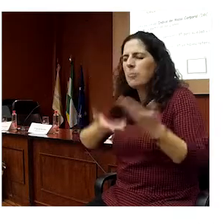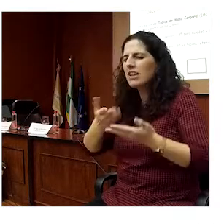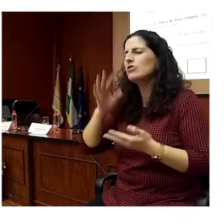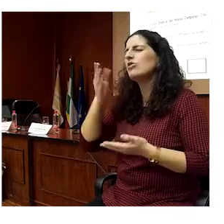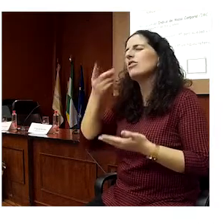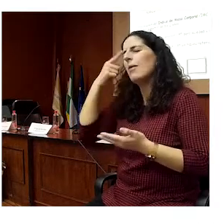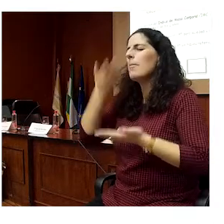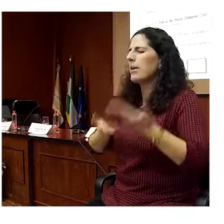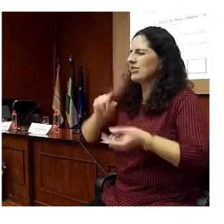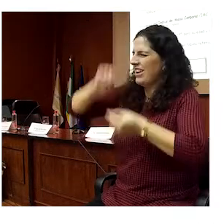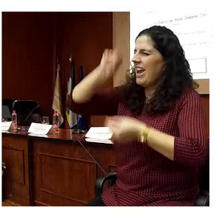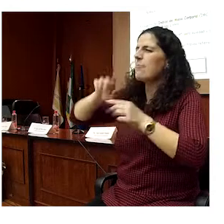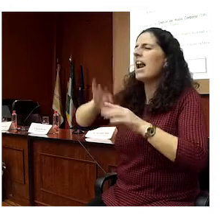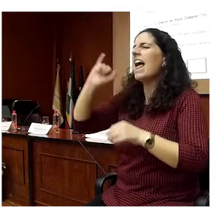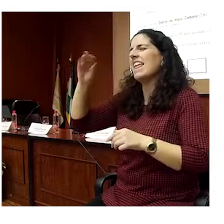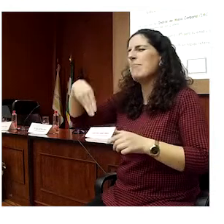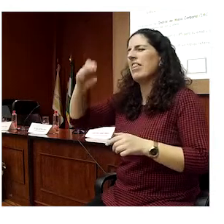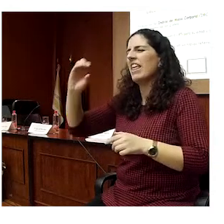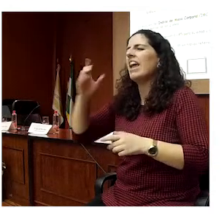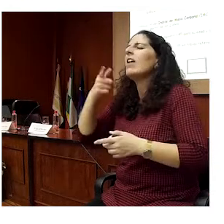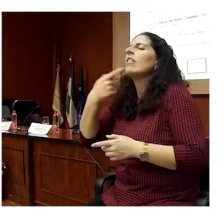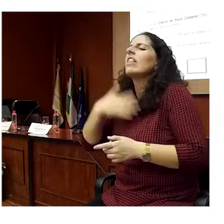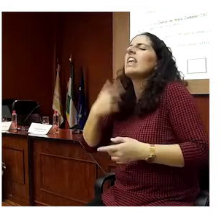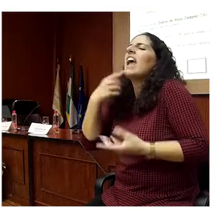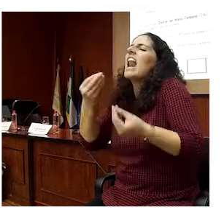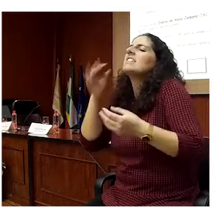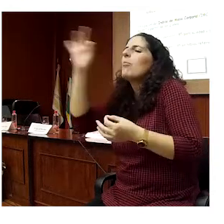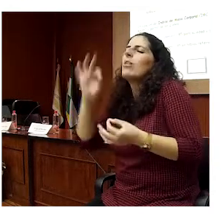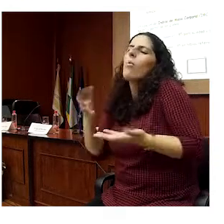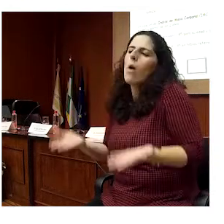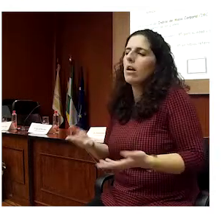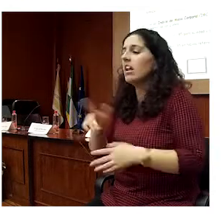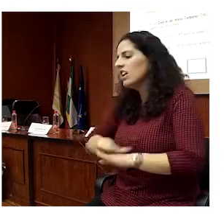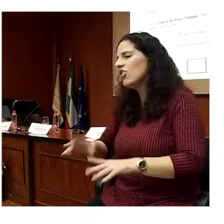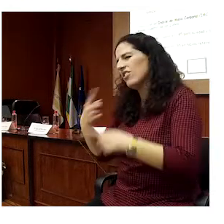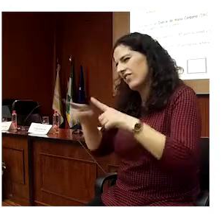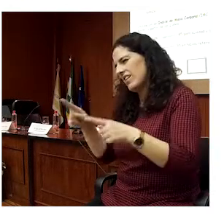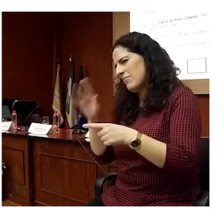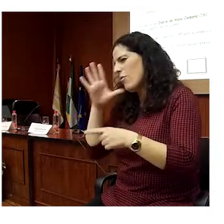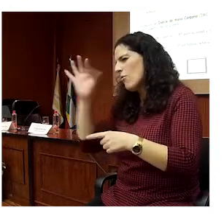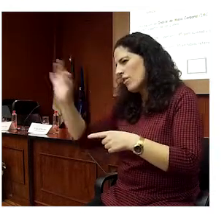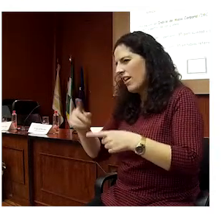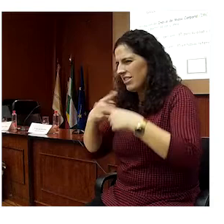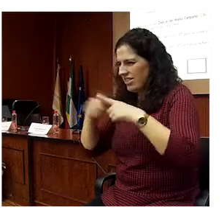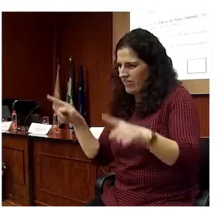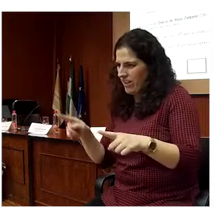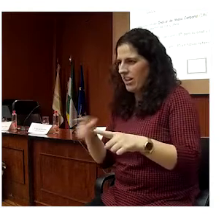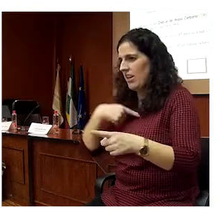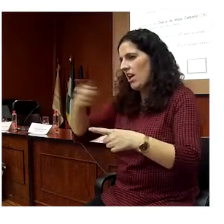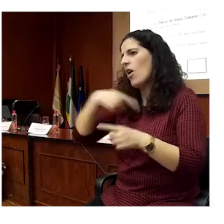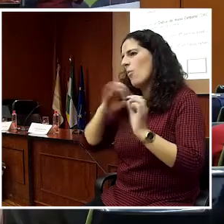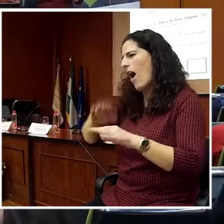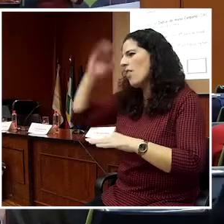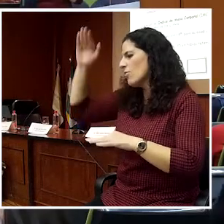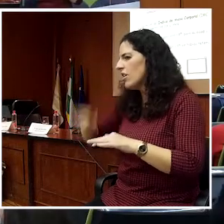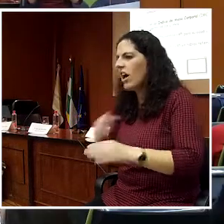ver si está bien o no, no es válido para diagnosticar a los niños con obesidad. Los niños con obesidad tienen curvas iguales que las